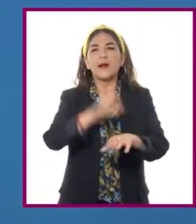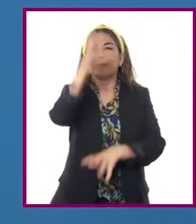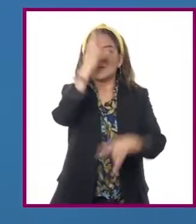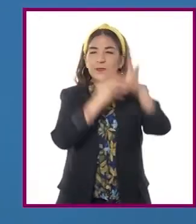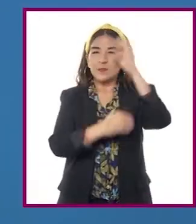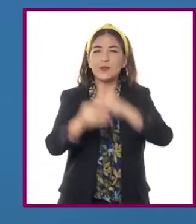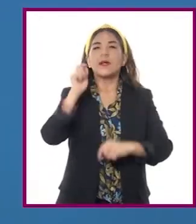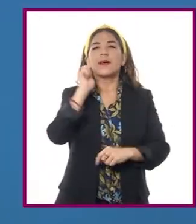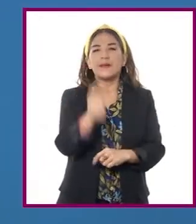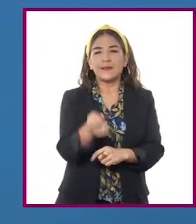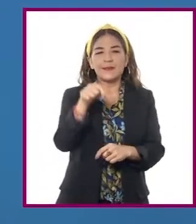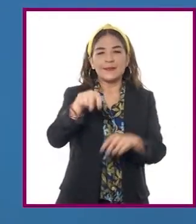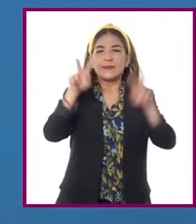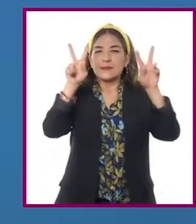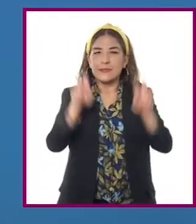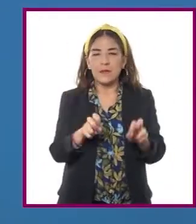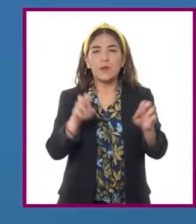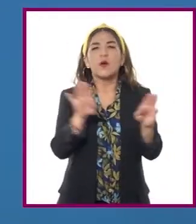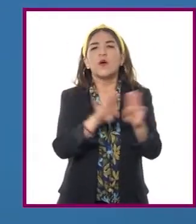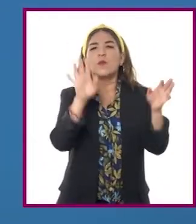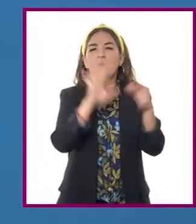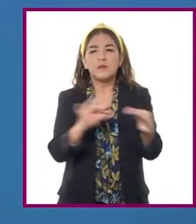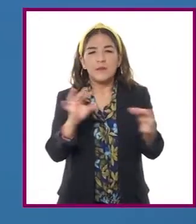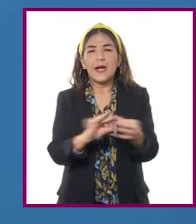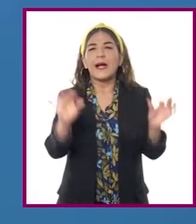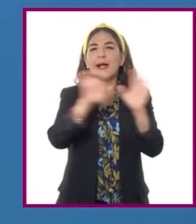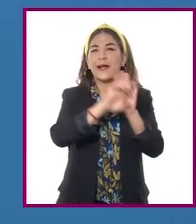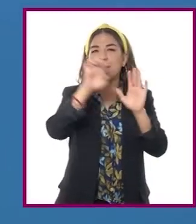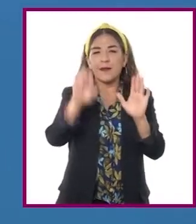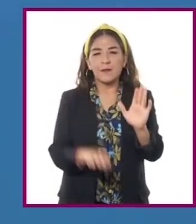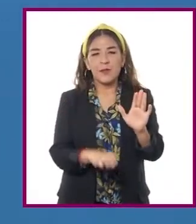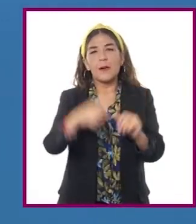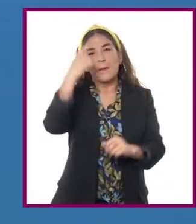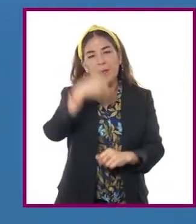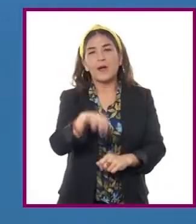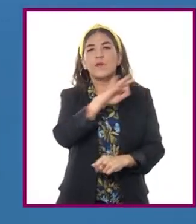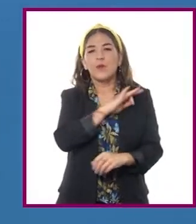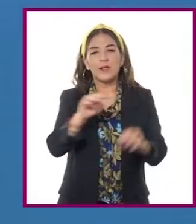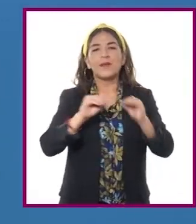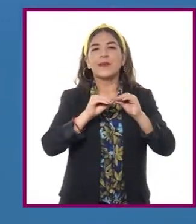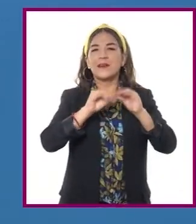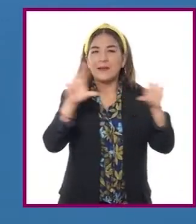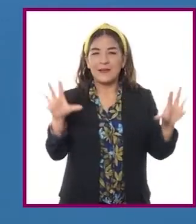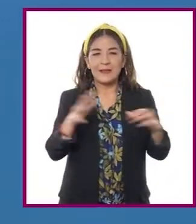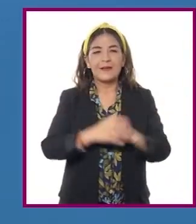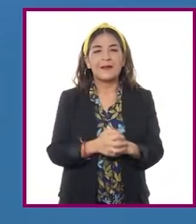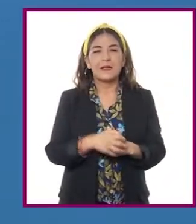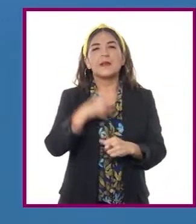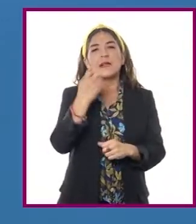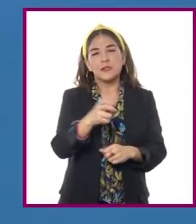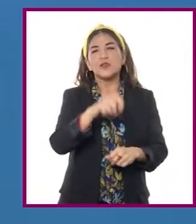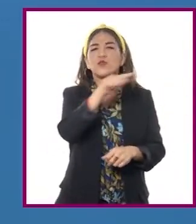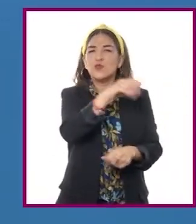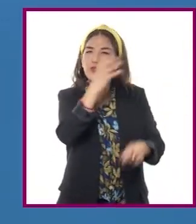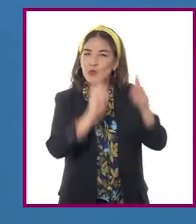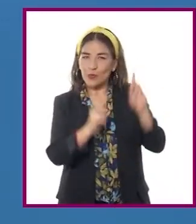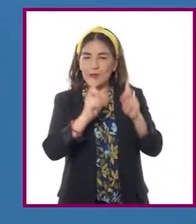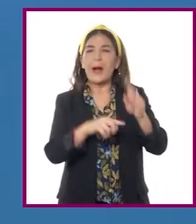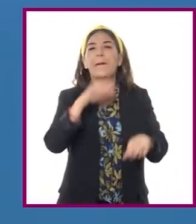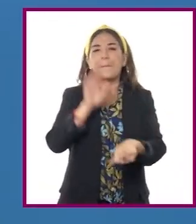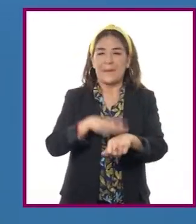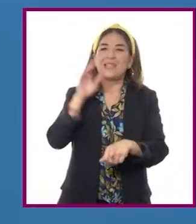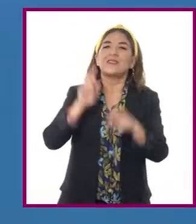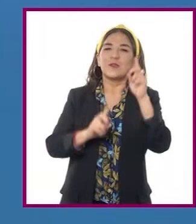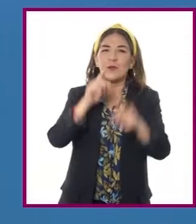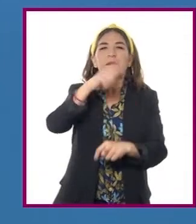poco este tema con algunas precisiones y ejemplos que te permitirán aclarar esas y otras cuestiones que seguramente